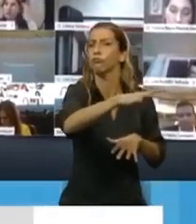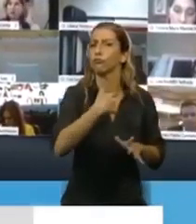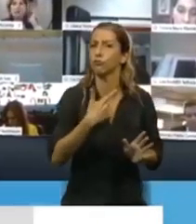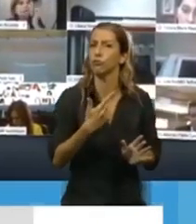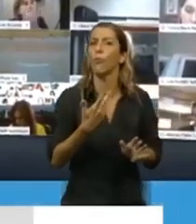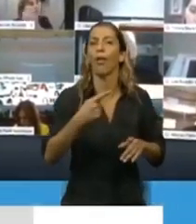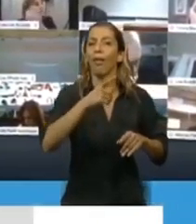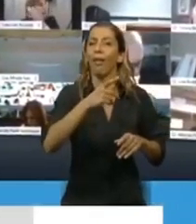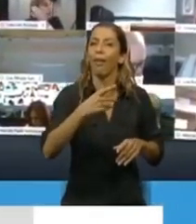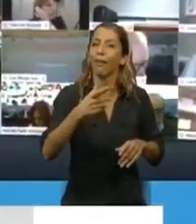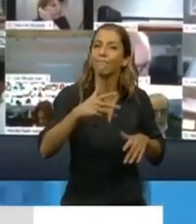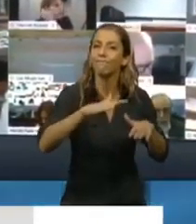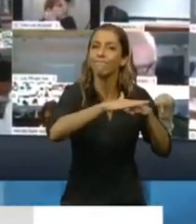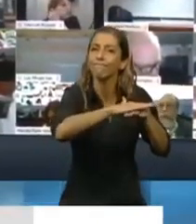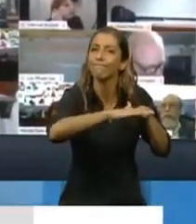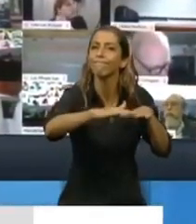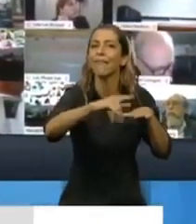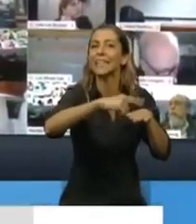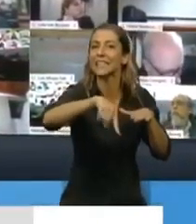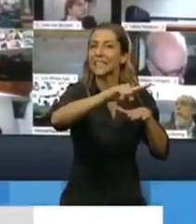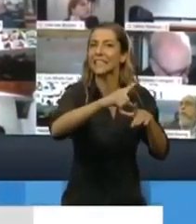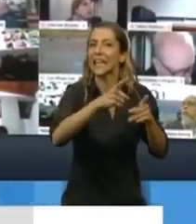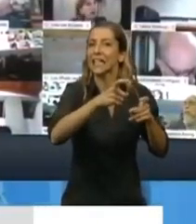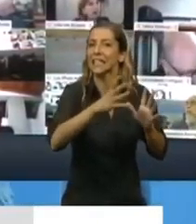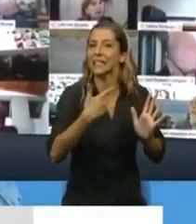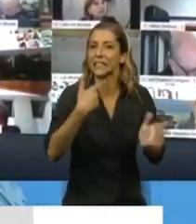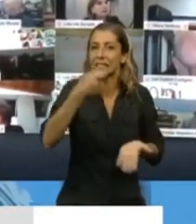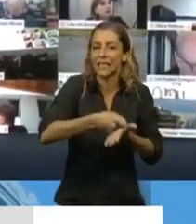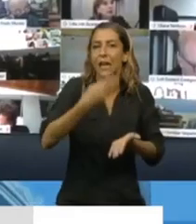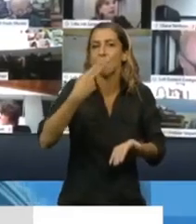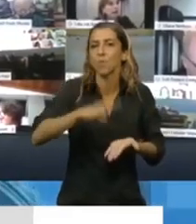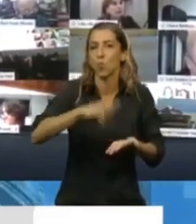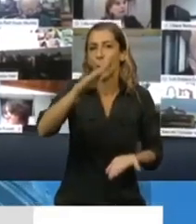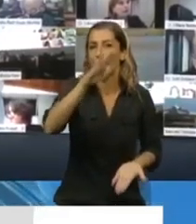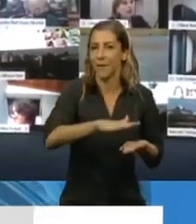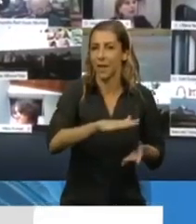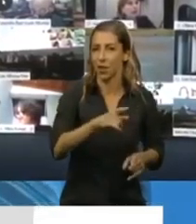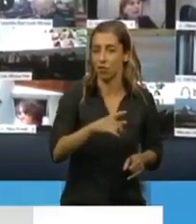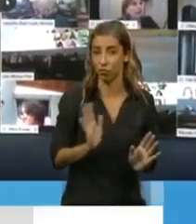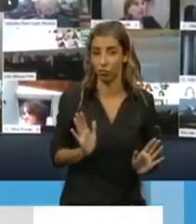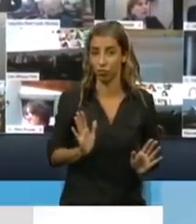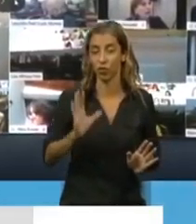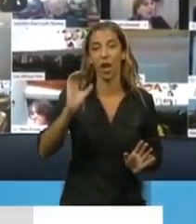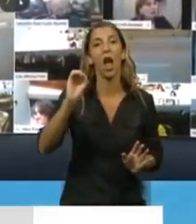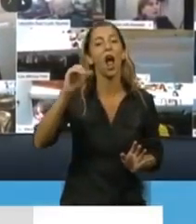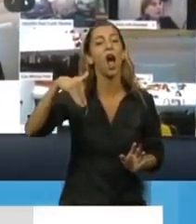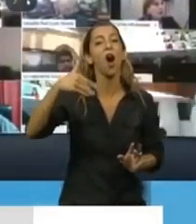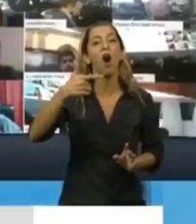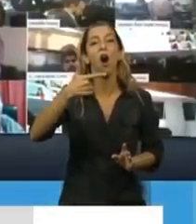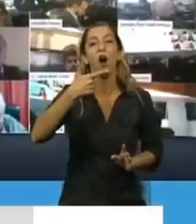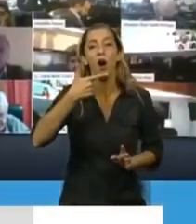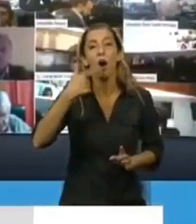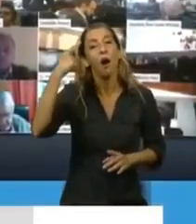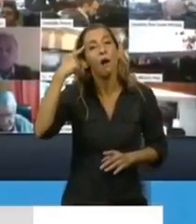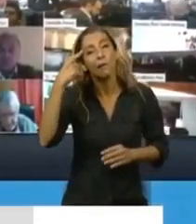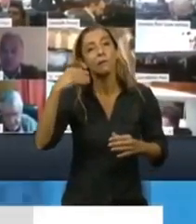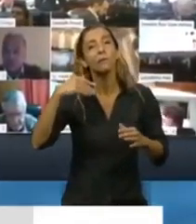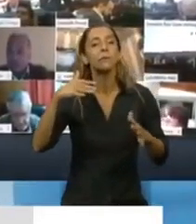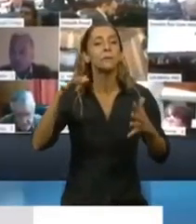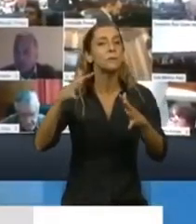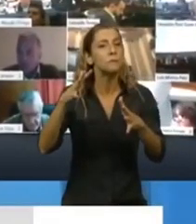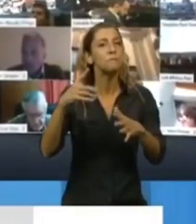Señor presidente, la Organización Mundial de la Salud espera un 10% de contagios en el sector de la